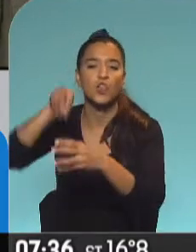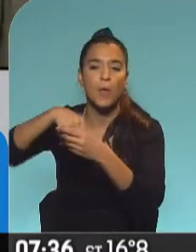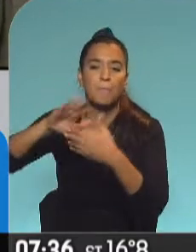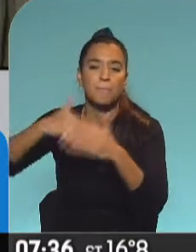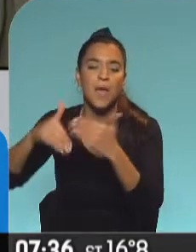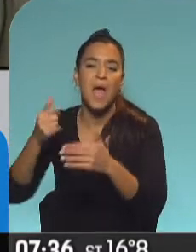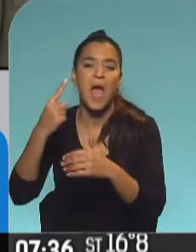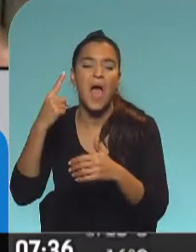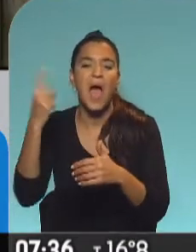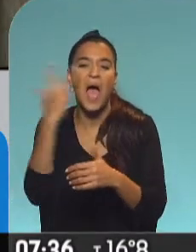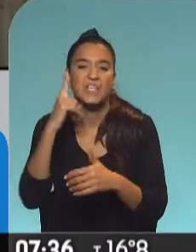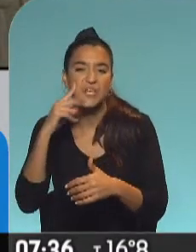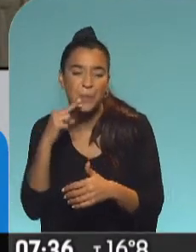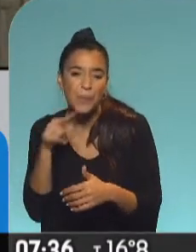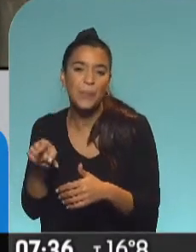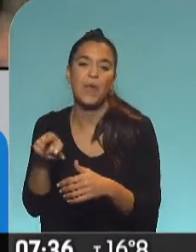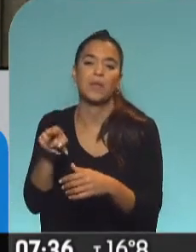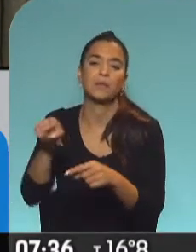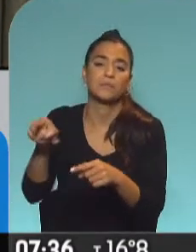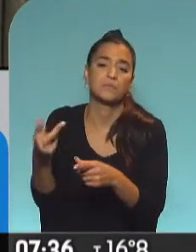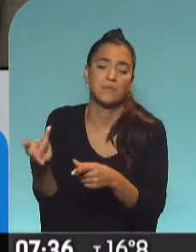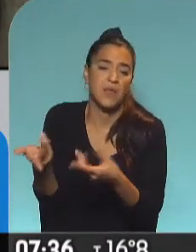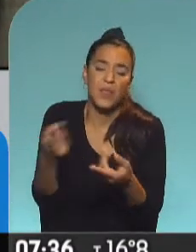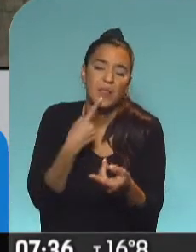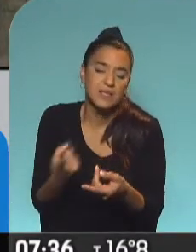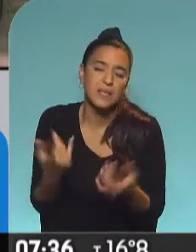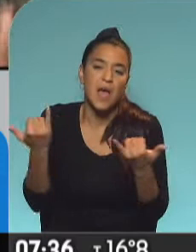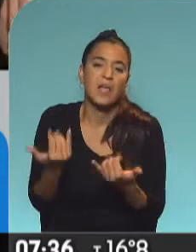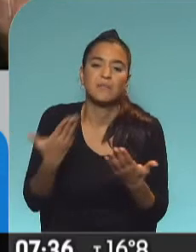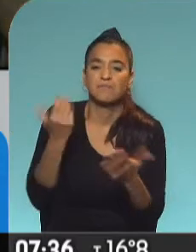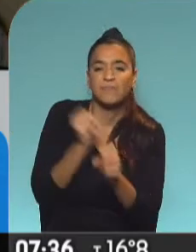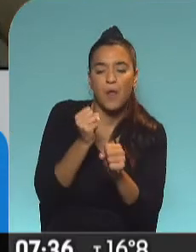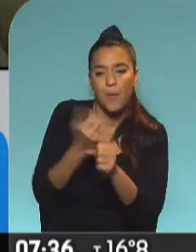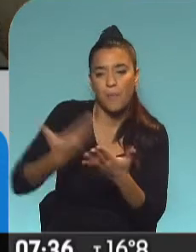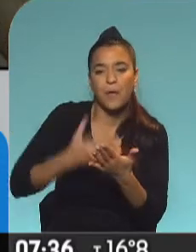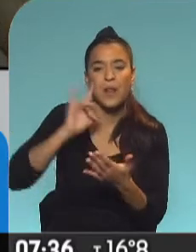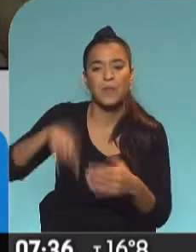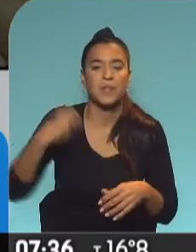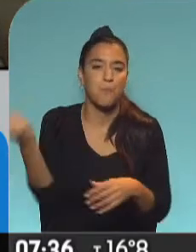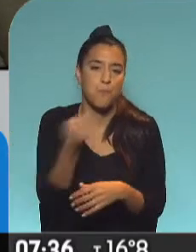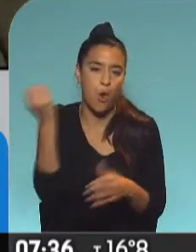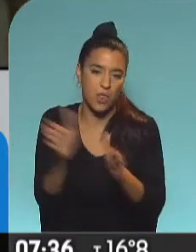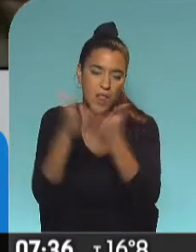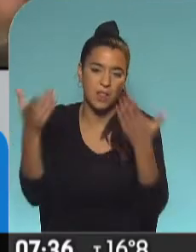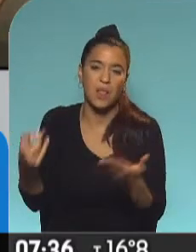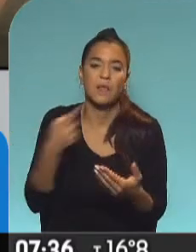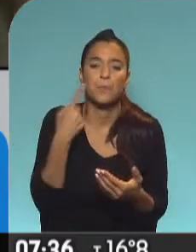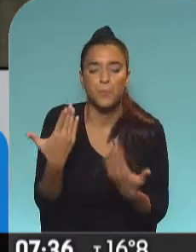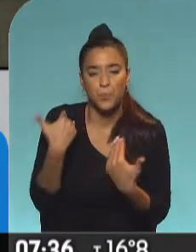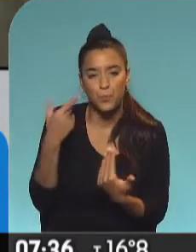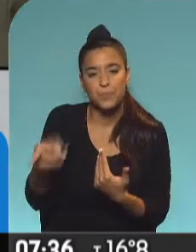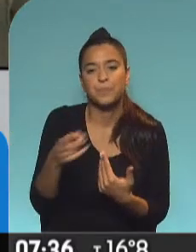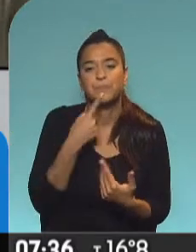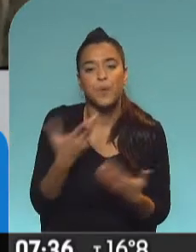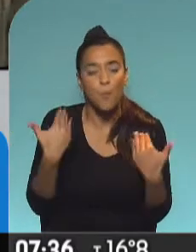con HIV, bueno, eso es fácilmente, primero que han salido muchos trabajos en revistas importantes y es fácilmente chequeable porque uno